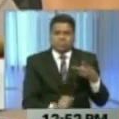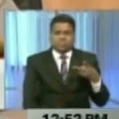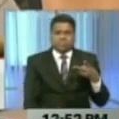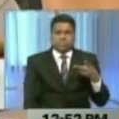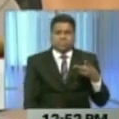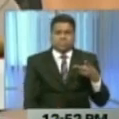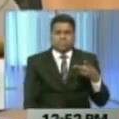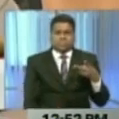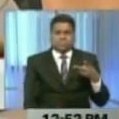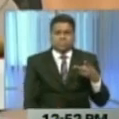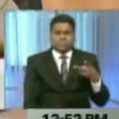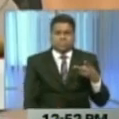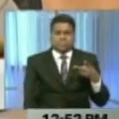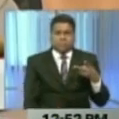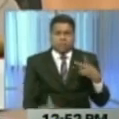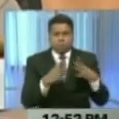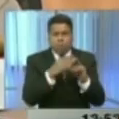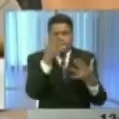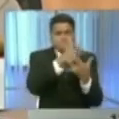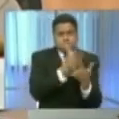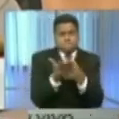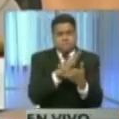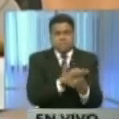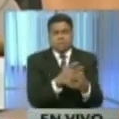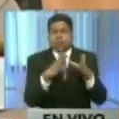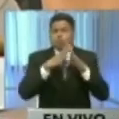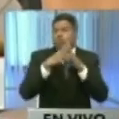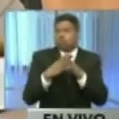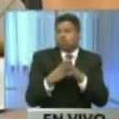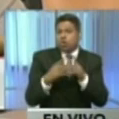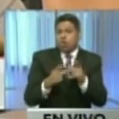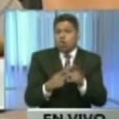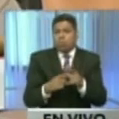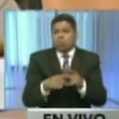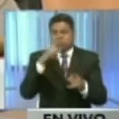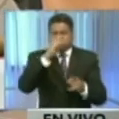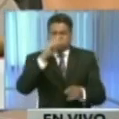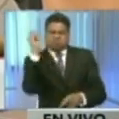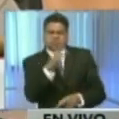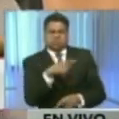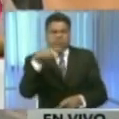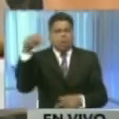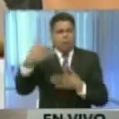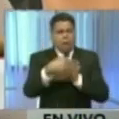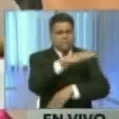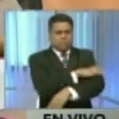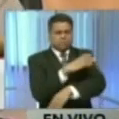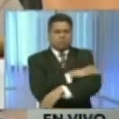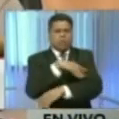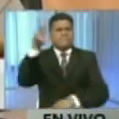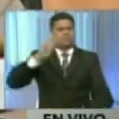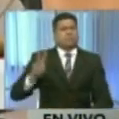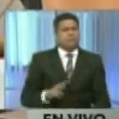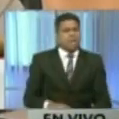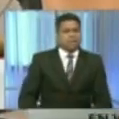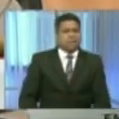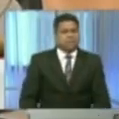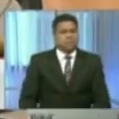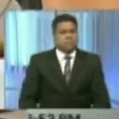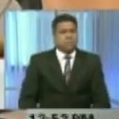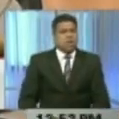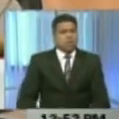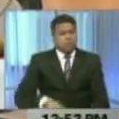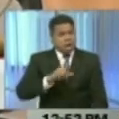producto de esta campaña de desprestigio que acomete la oposición venezolana con su canciller, el señor